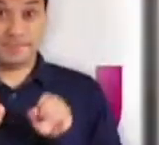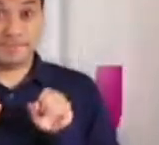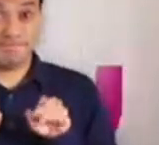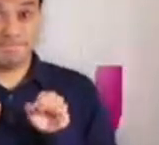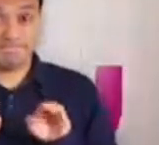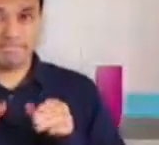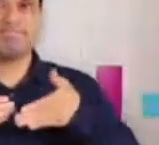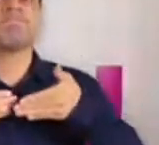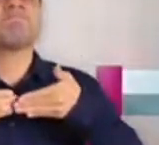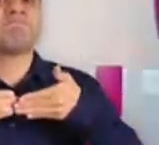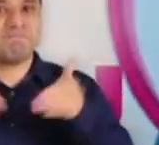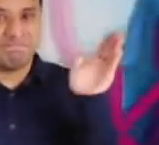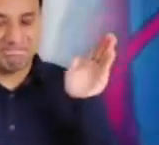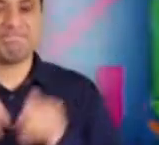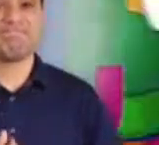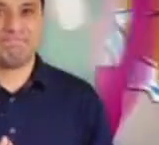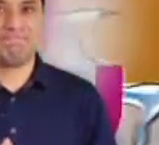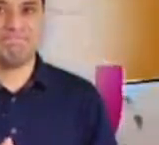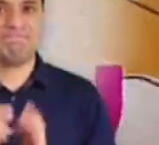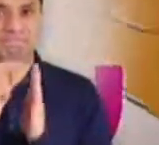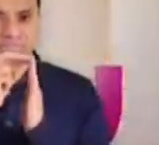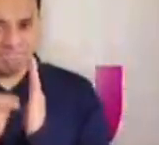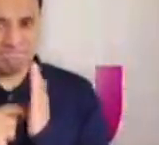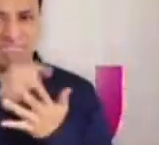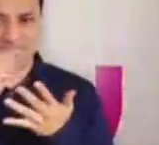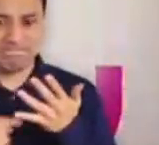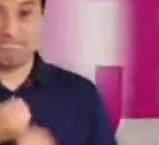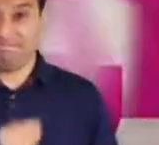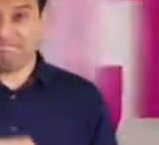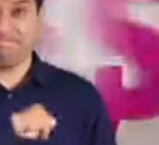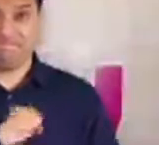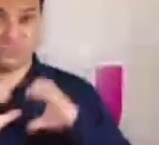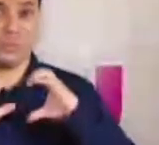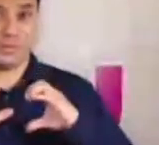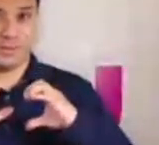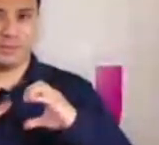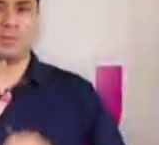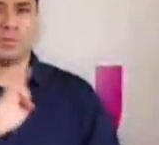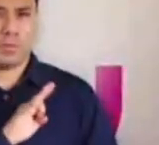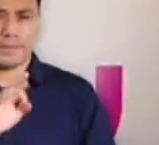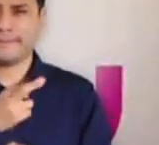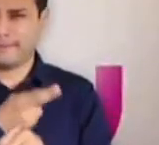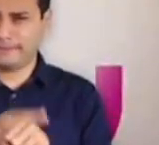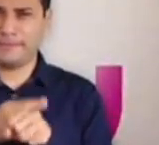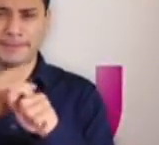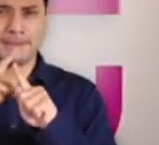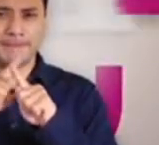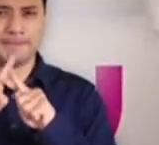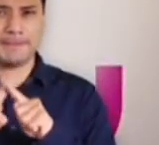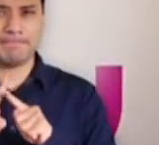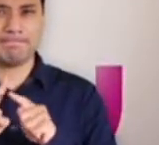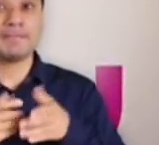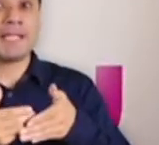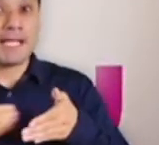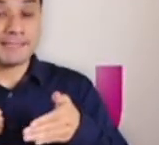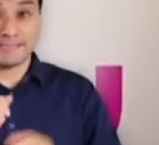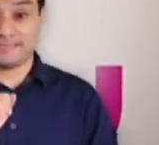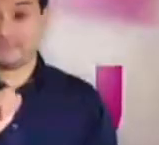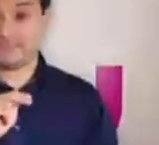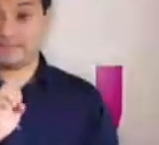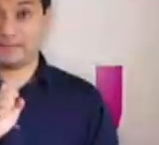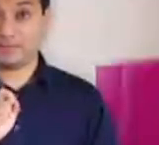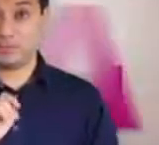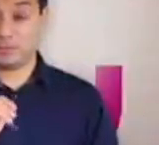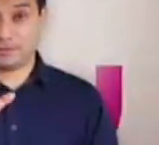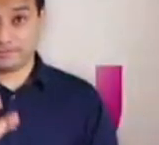votar. Por eso los módulos del INE ya están abiertos con las medidas sanitarias necesarias para atender todos los trámites. Recuerda que te atenderemos